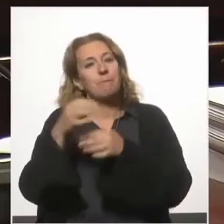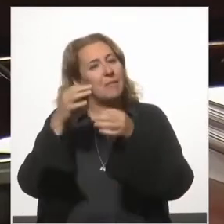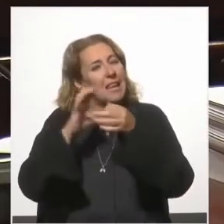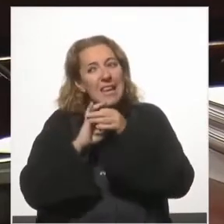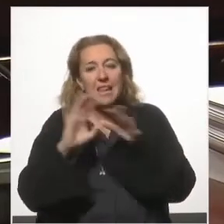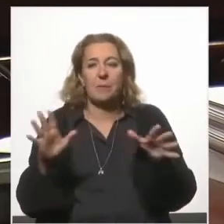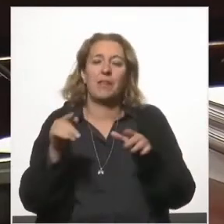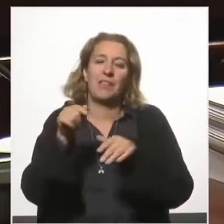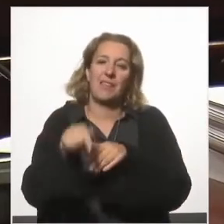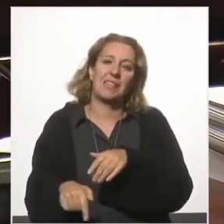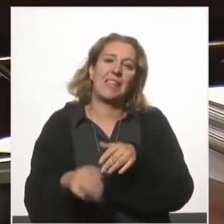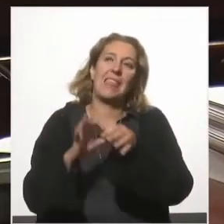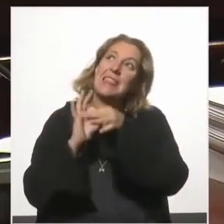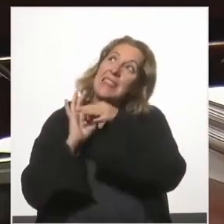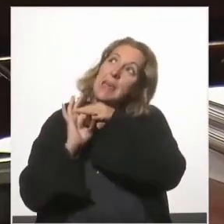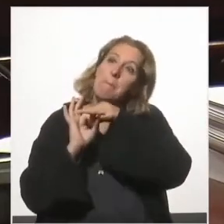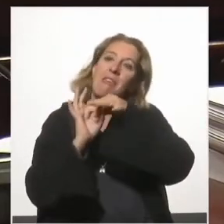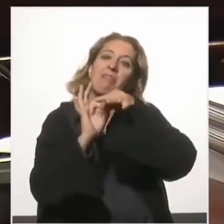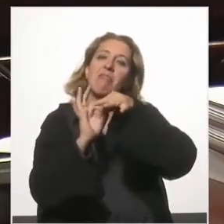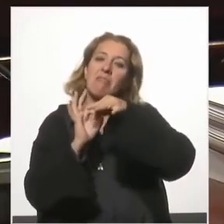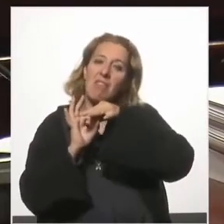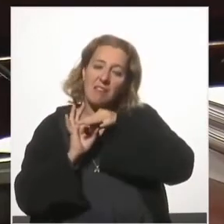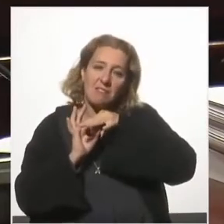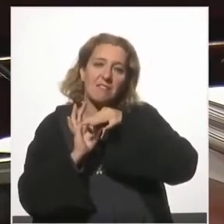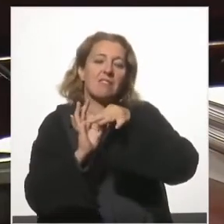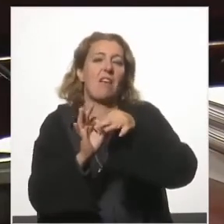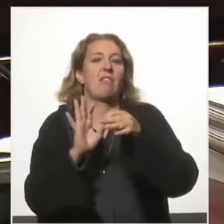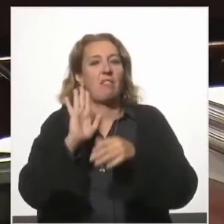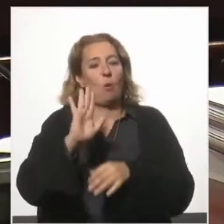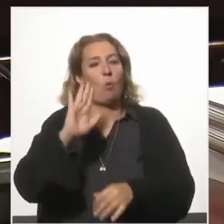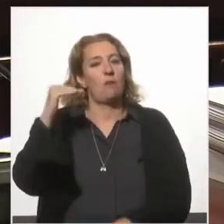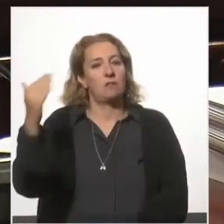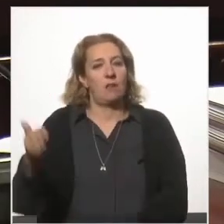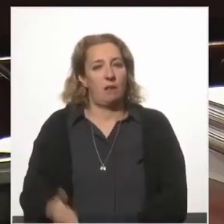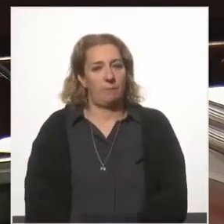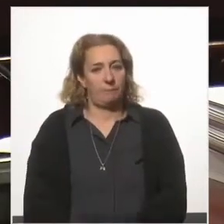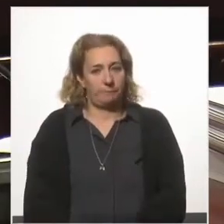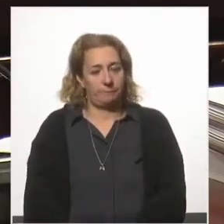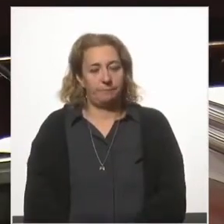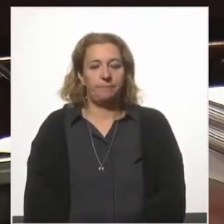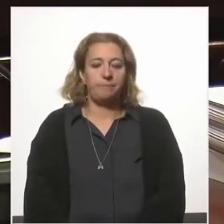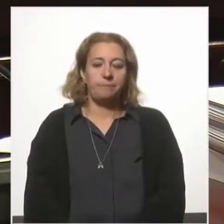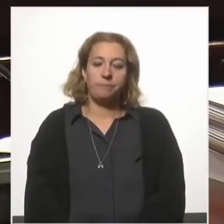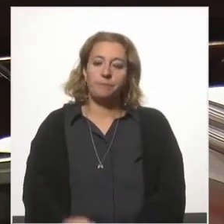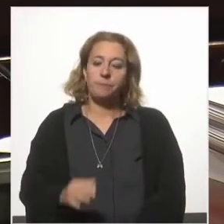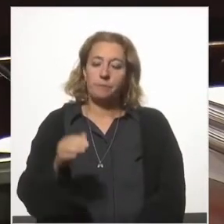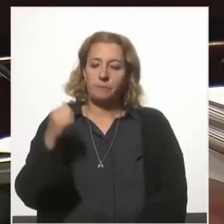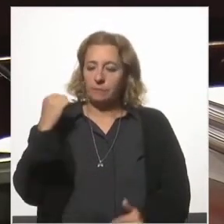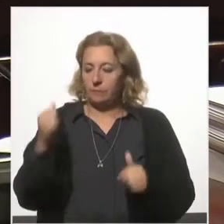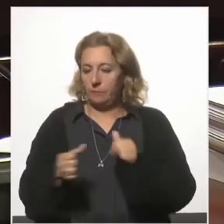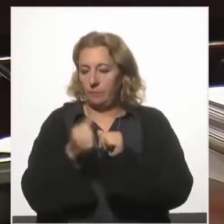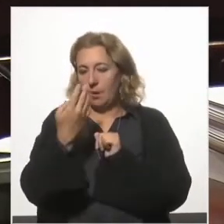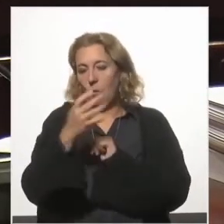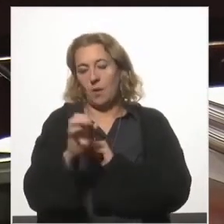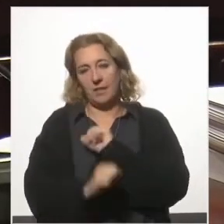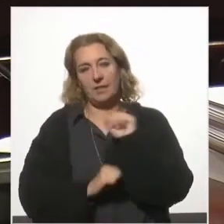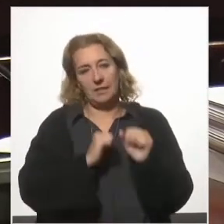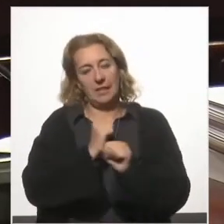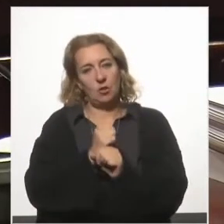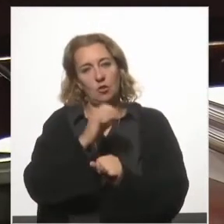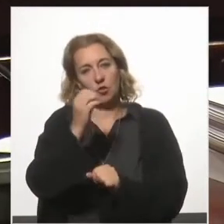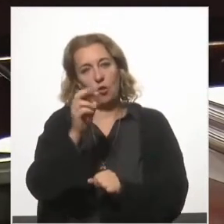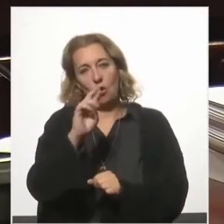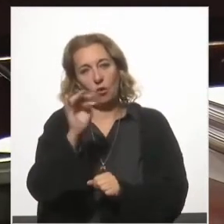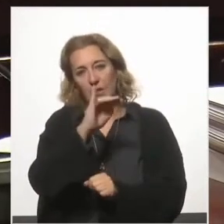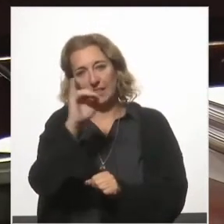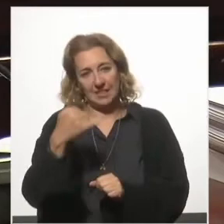de dependencia que es la deuda externa. Hace 40 años, Raúl Scalabrini Ortiz decía: